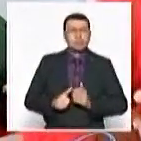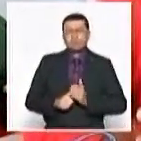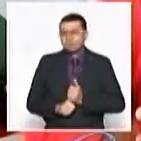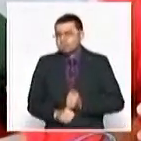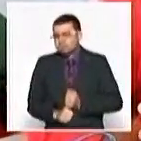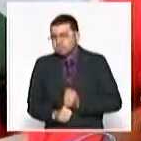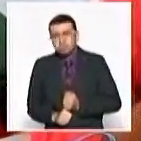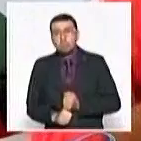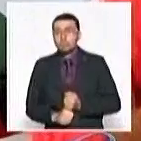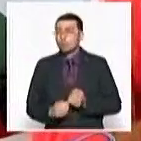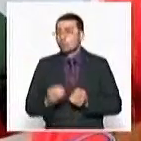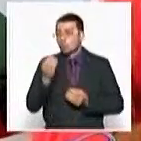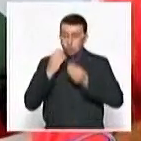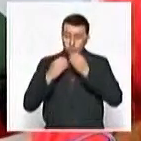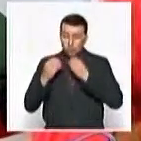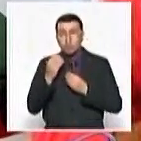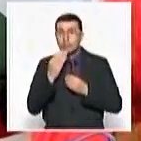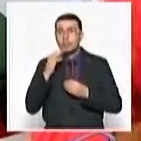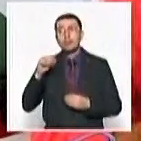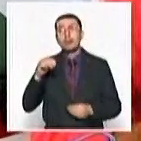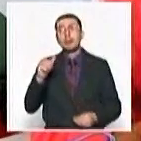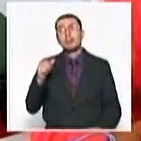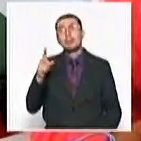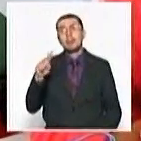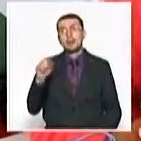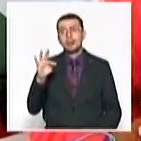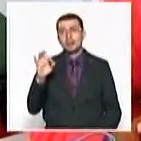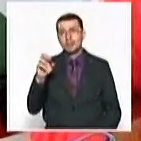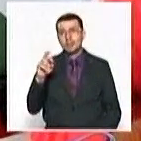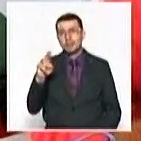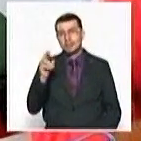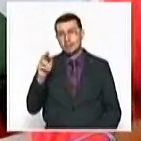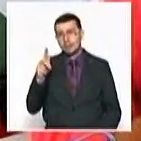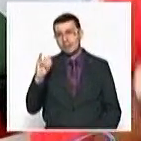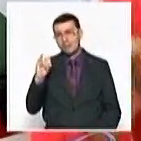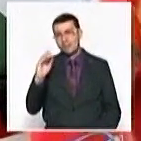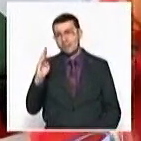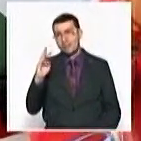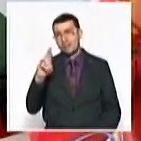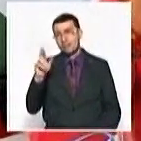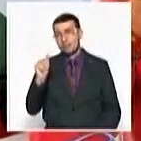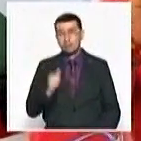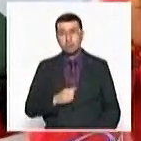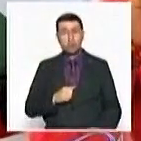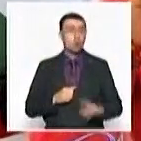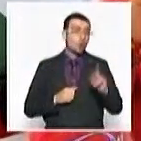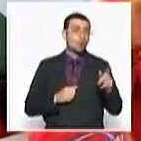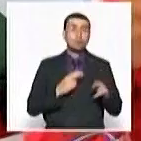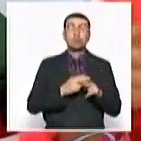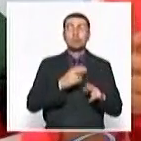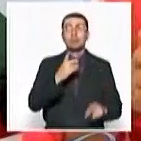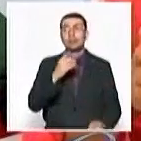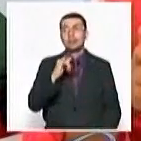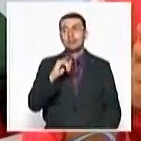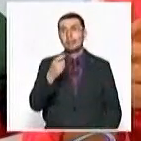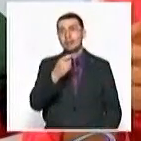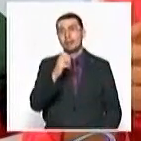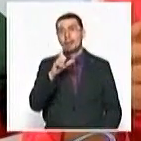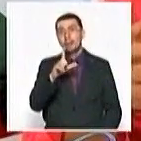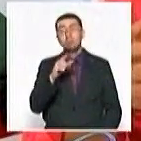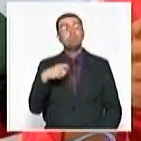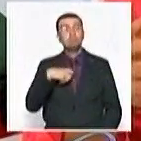tengan fibra. Por ejemplo, el Master Fibra es una opción muy buena. Las personas que hay una gelatina que se llama Digel, que tiene probióticos